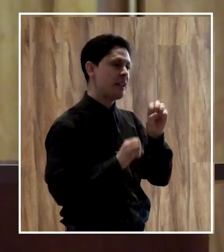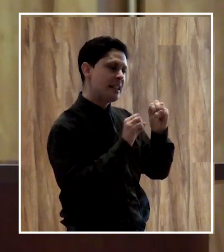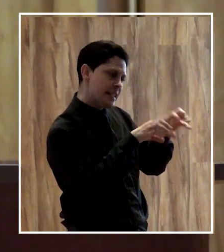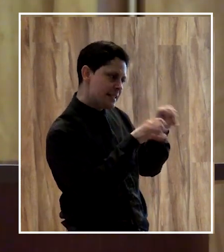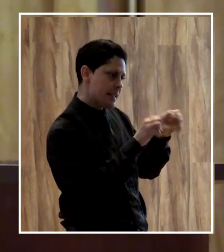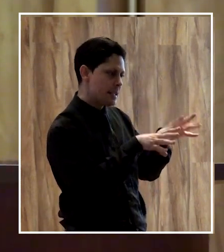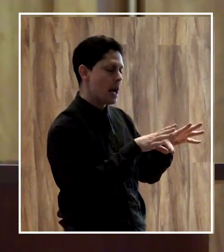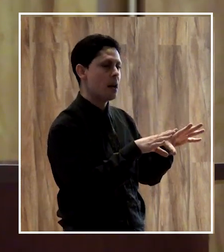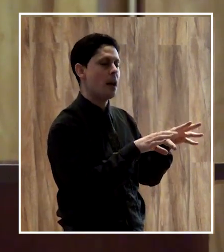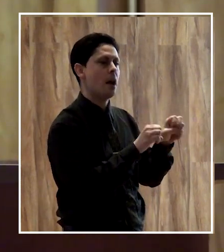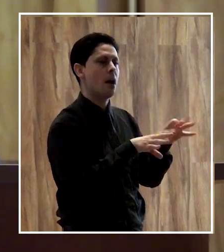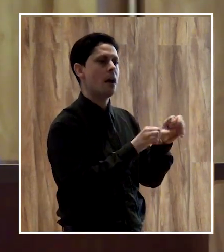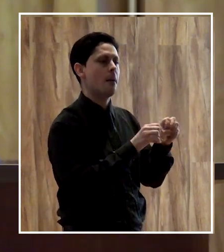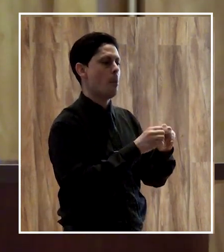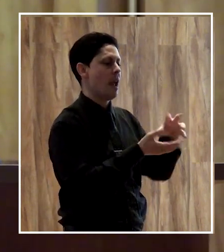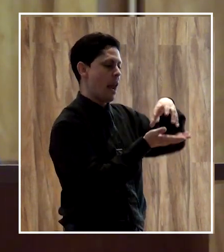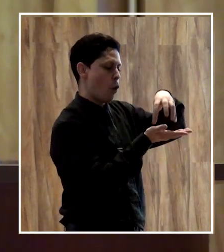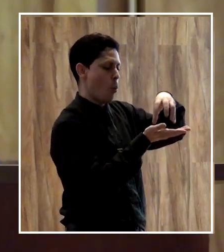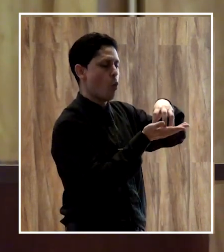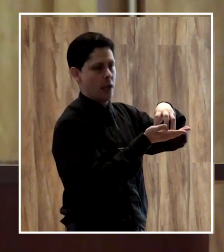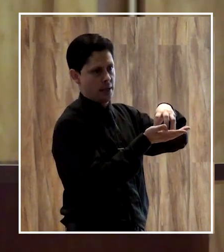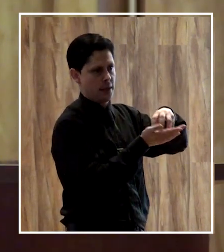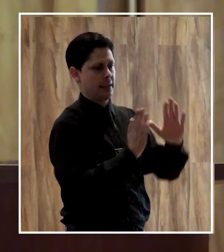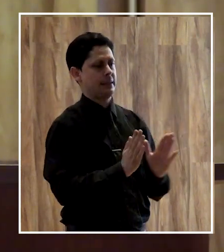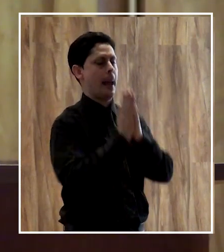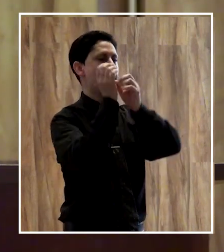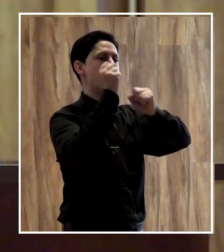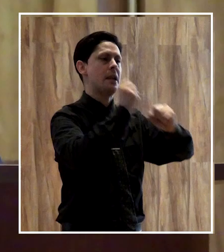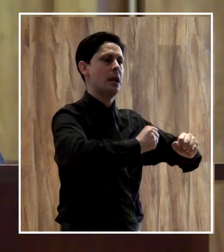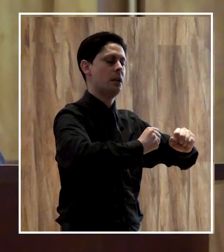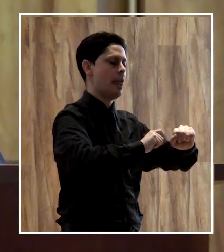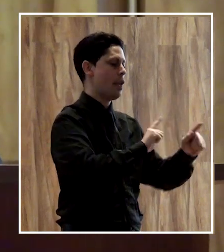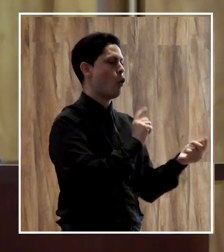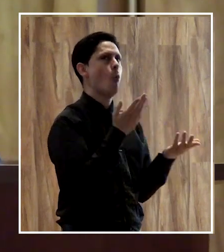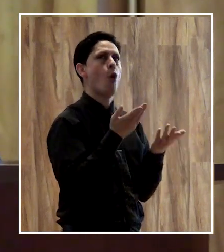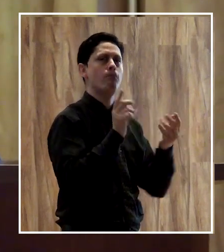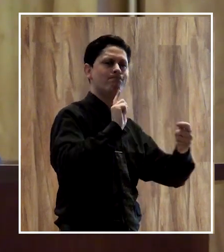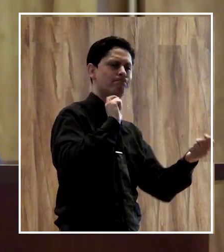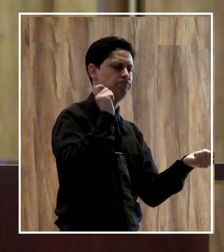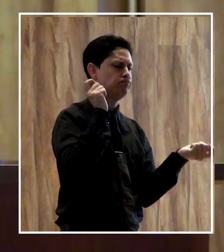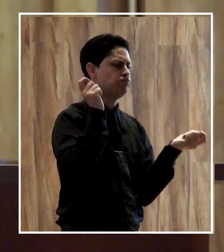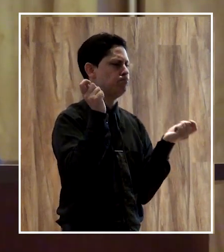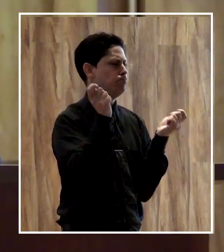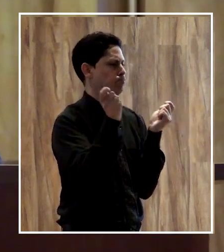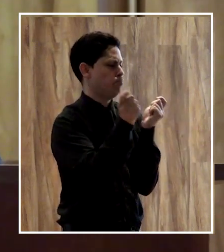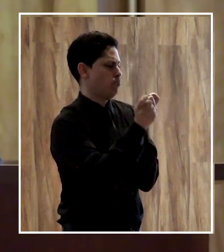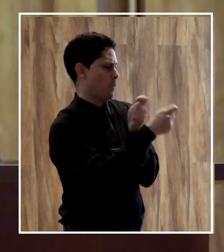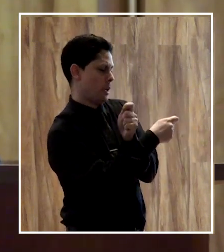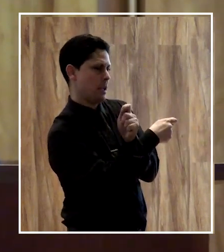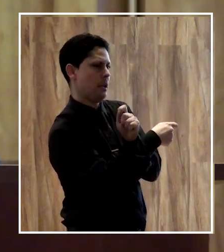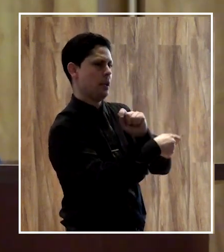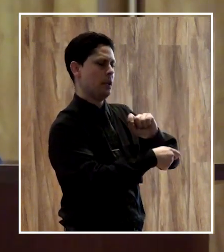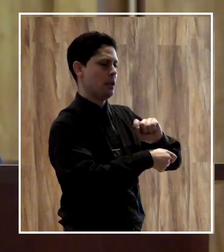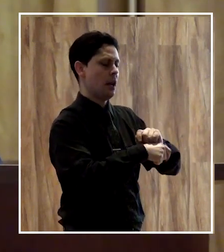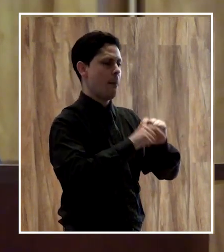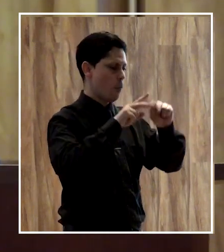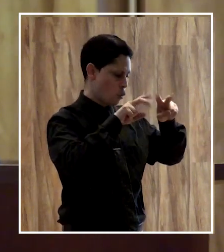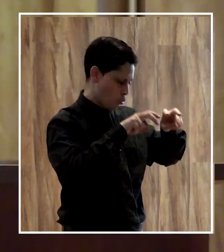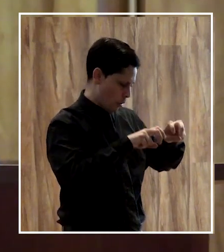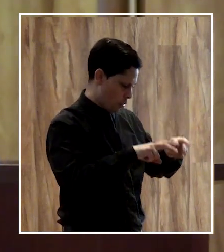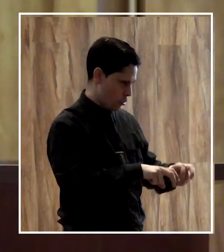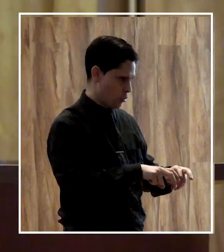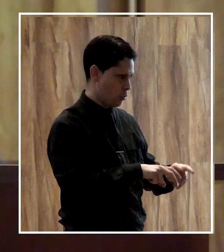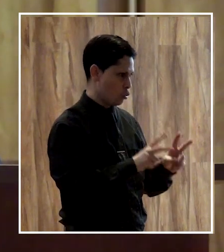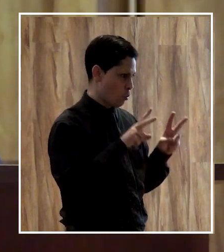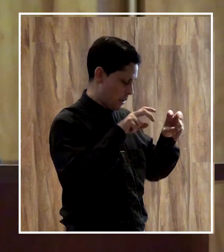de enseñar, haber enseñado en la comuna de San Miguel. Me convertí en investigador